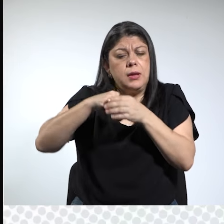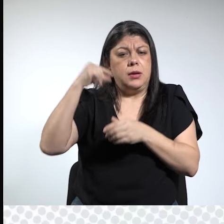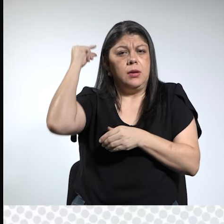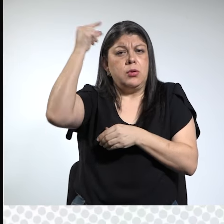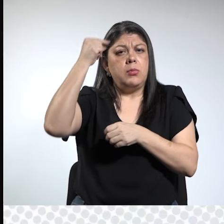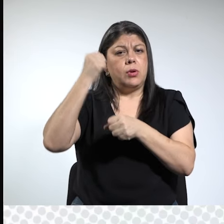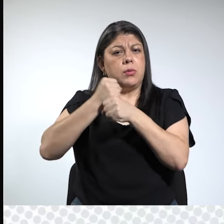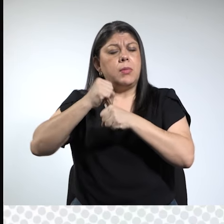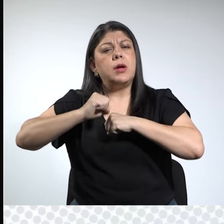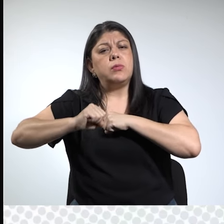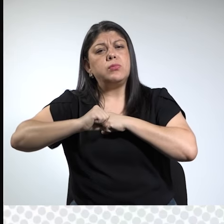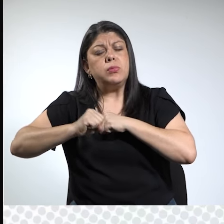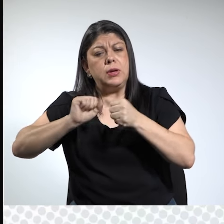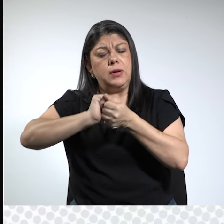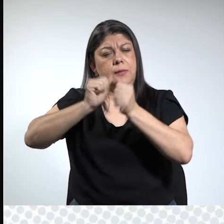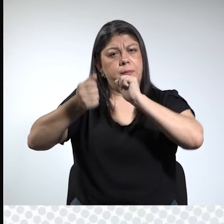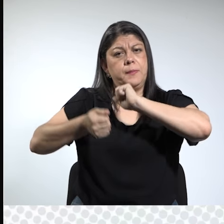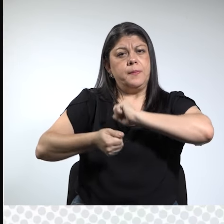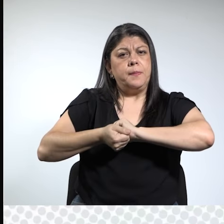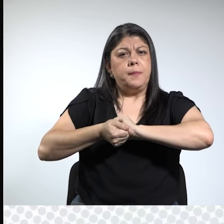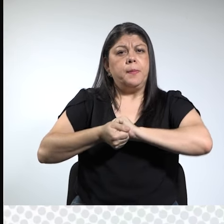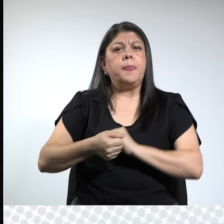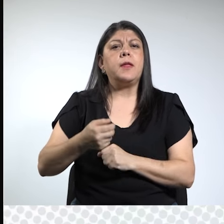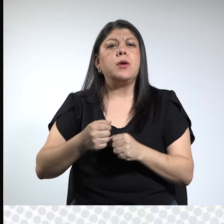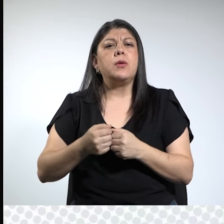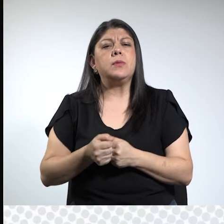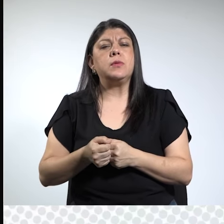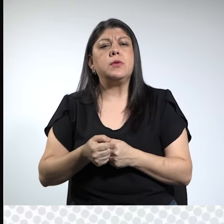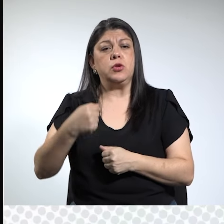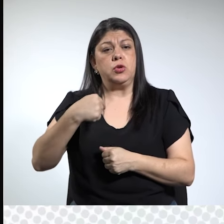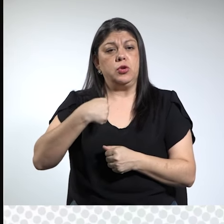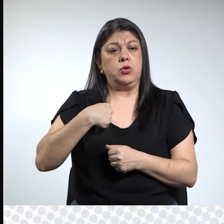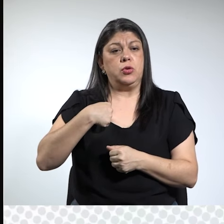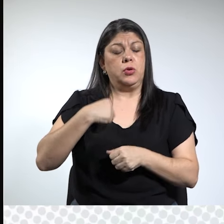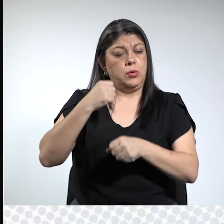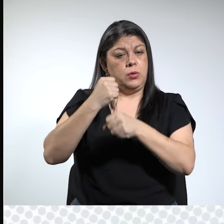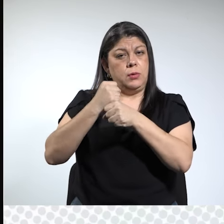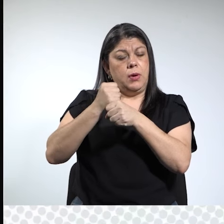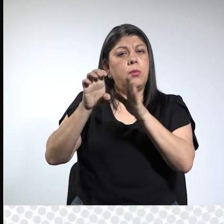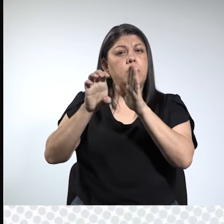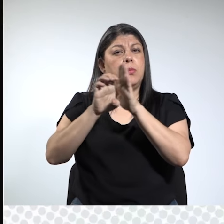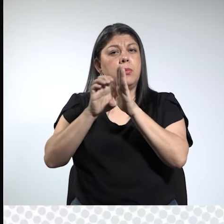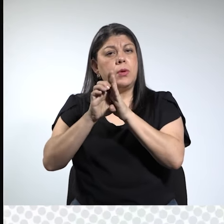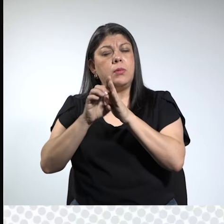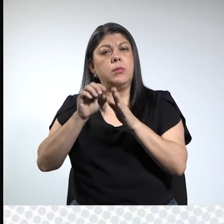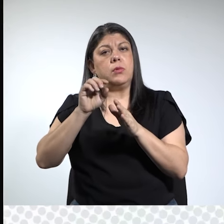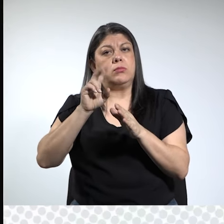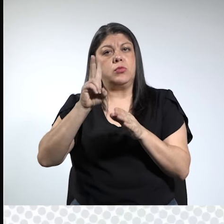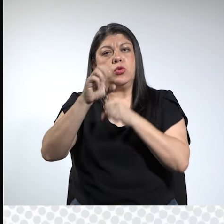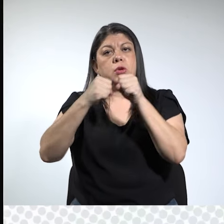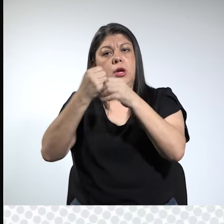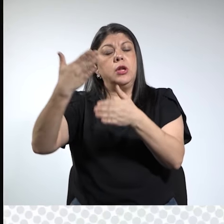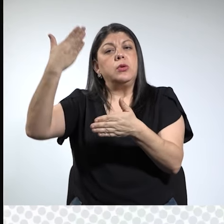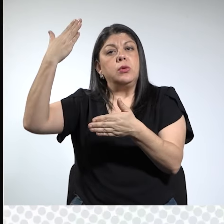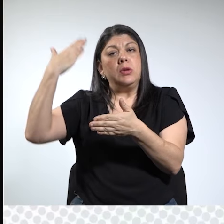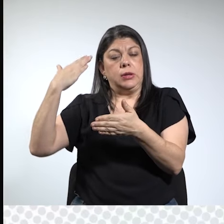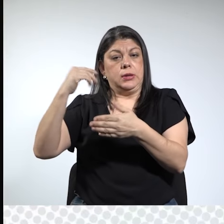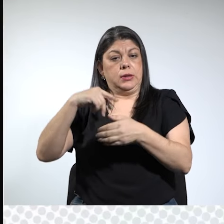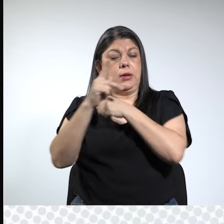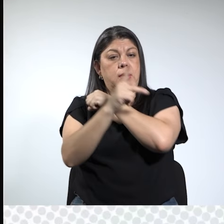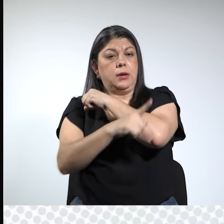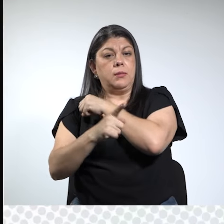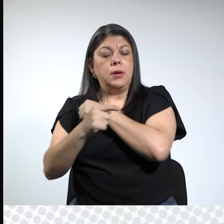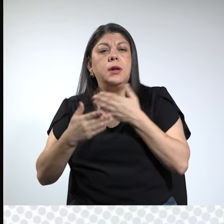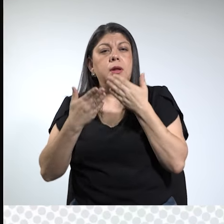Estado para acelerar ese recambio. Cuando yo trabajo, por ejemplo, hace un par de años en el país, damos